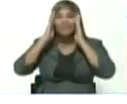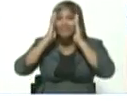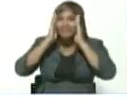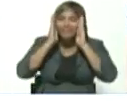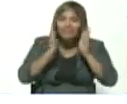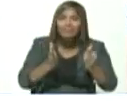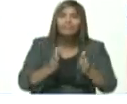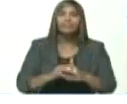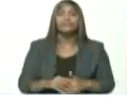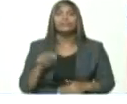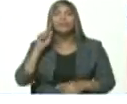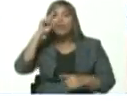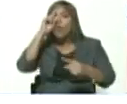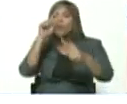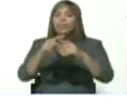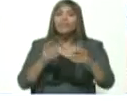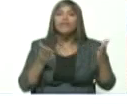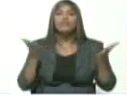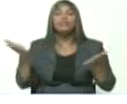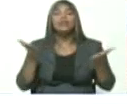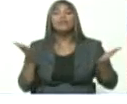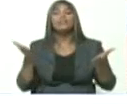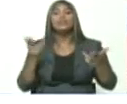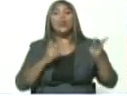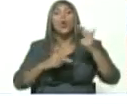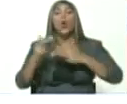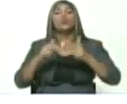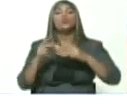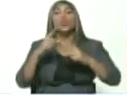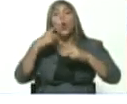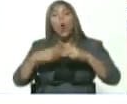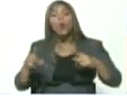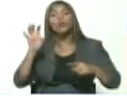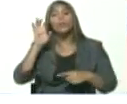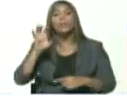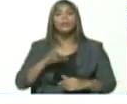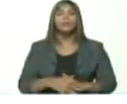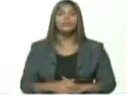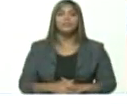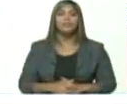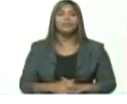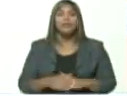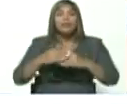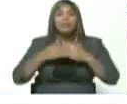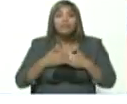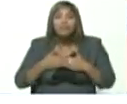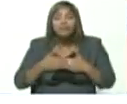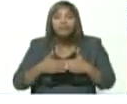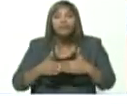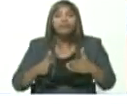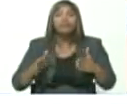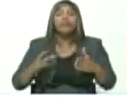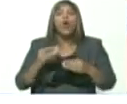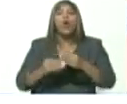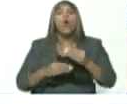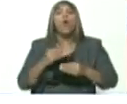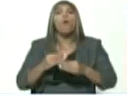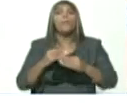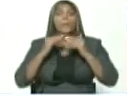servicio, es la construcción de otro país. Es abrirle espacios a la